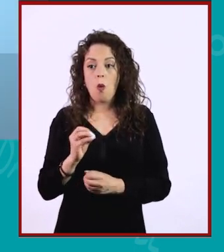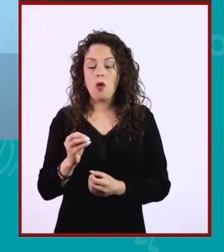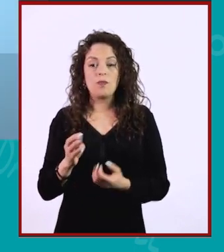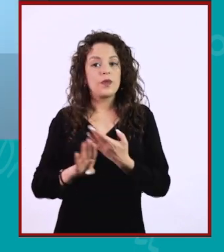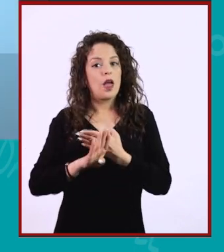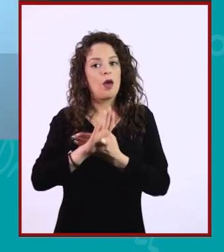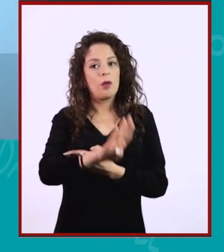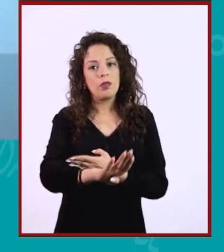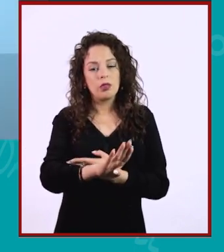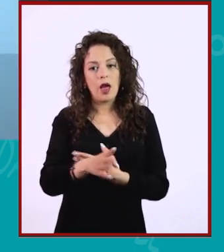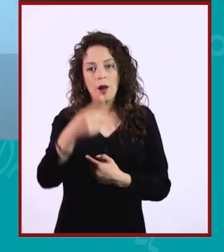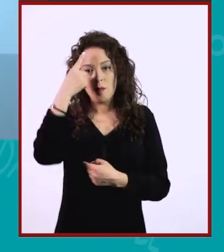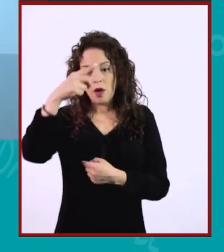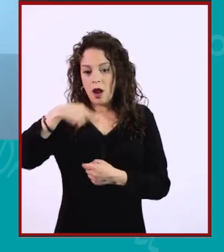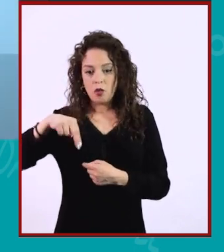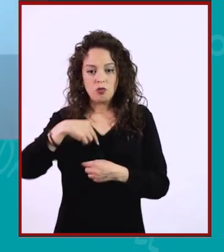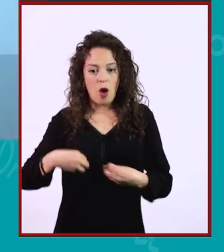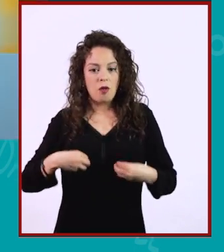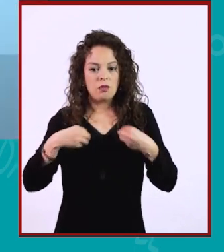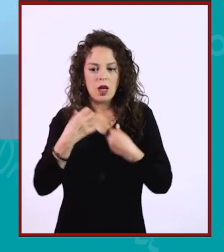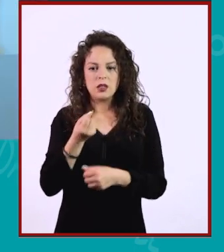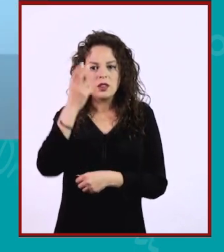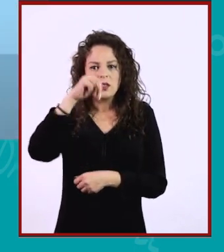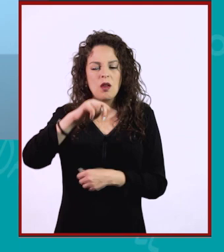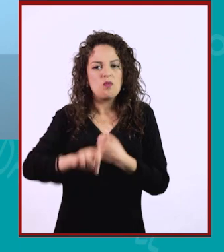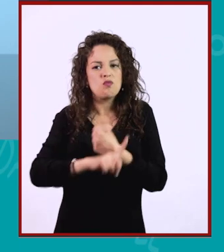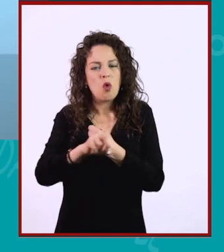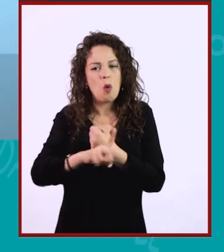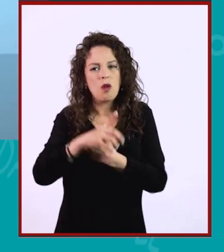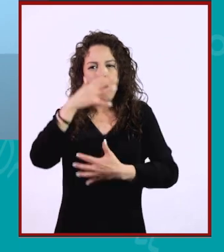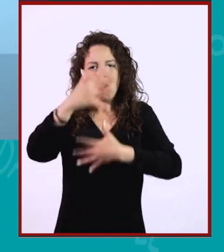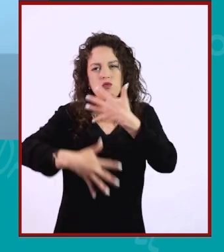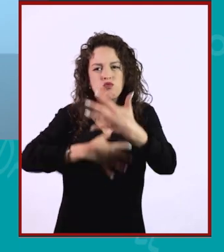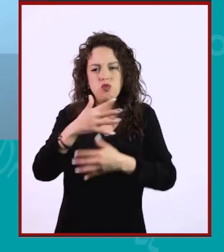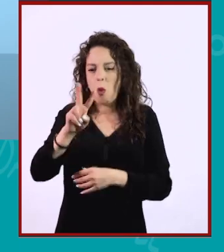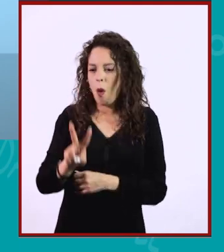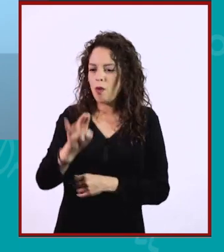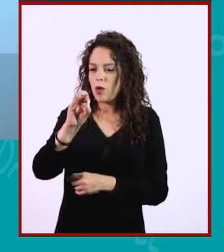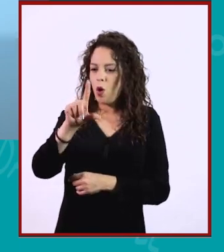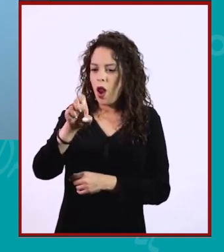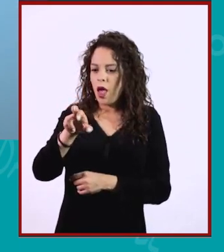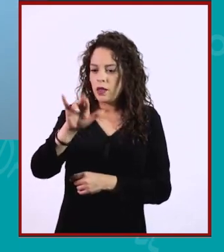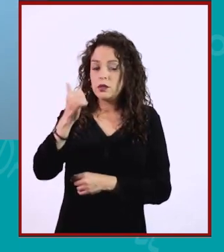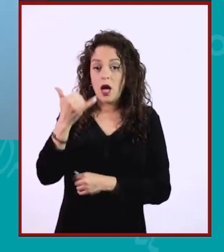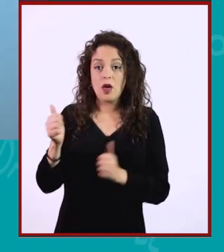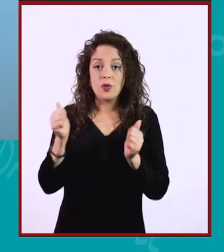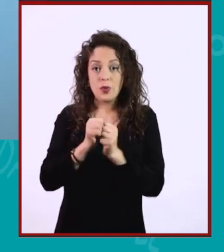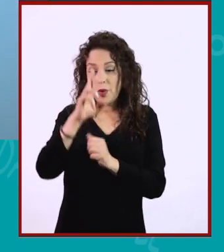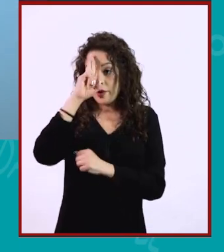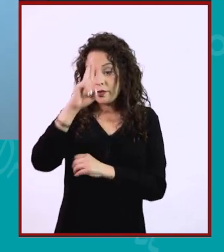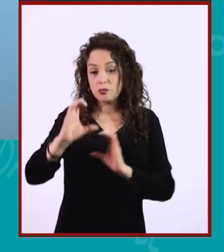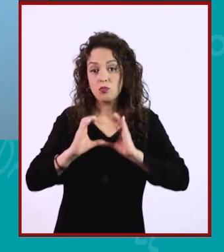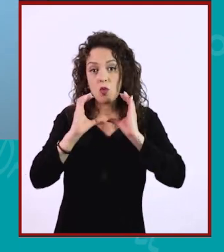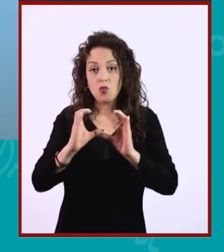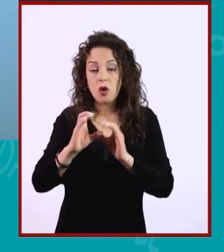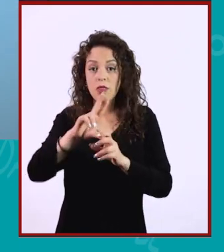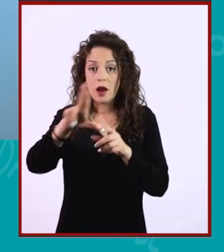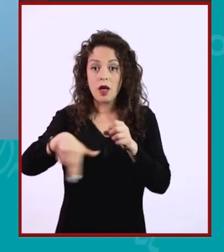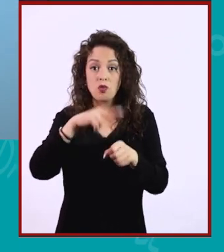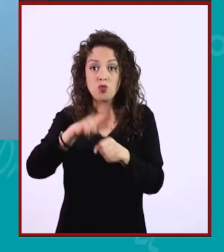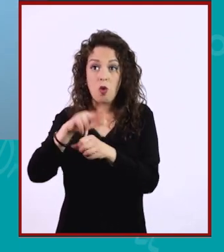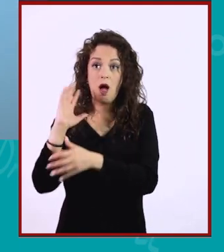sin violencia, ¿no? Y una vida acorde, ¿no? También con el respeto al medio ambiente.